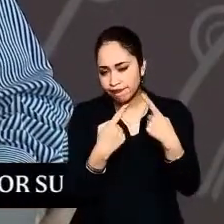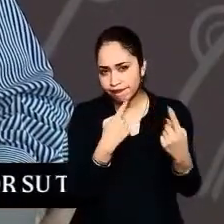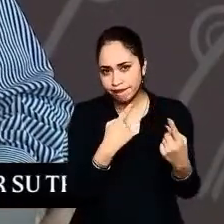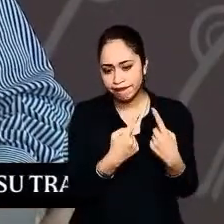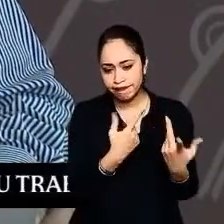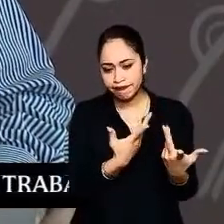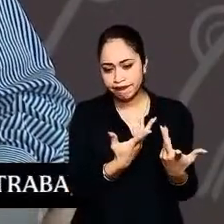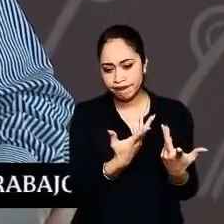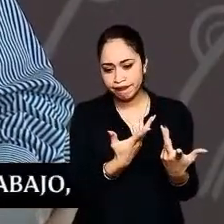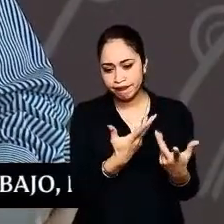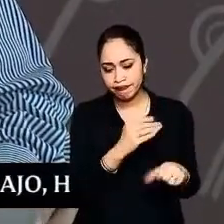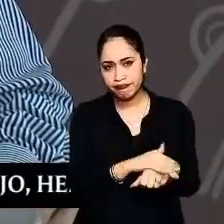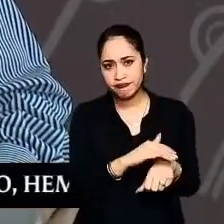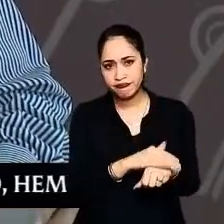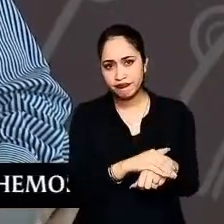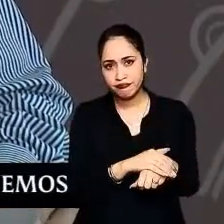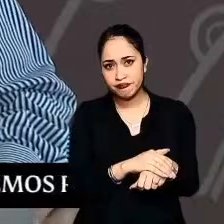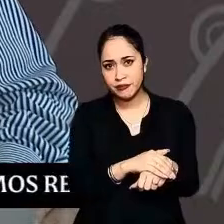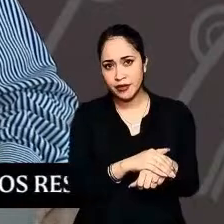mi amigo Juan Ferrer,